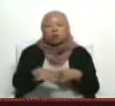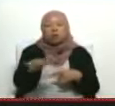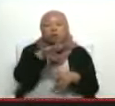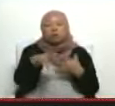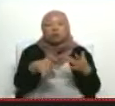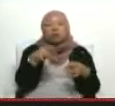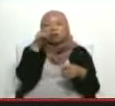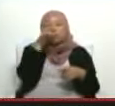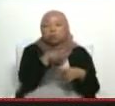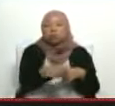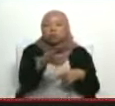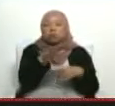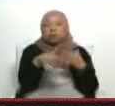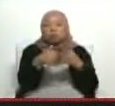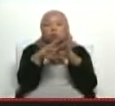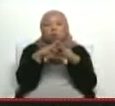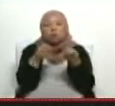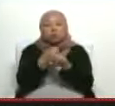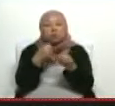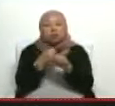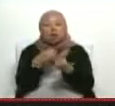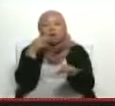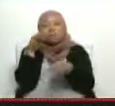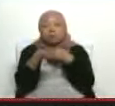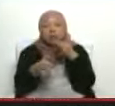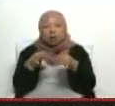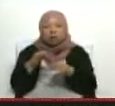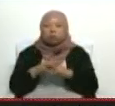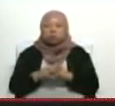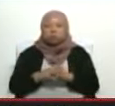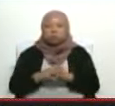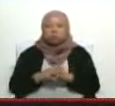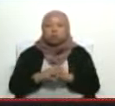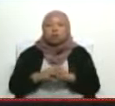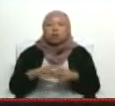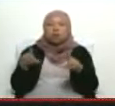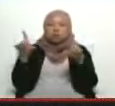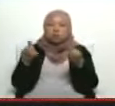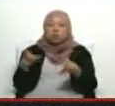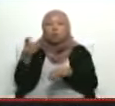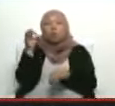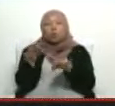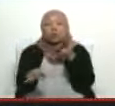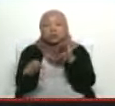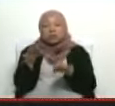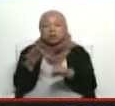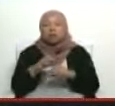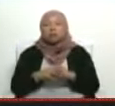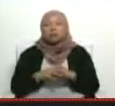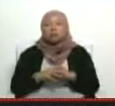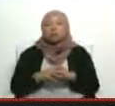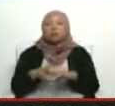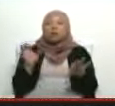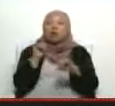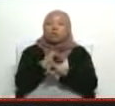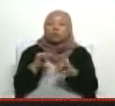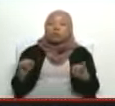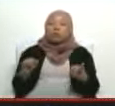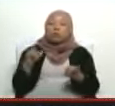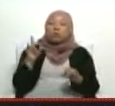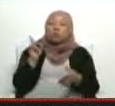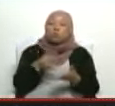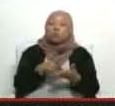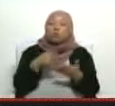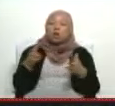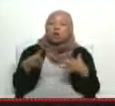están siendo todas, como he explicado, procesadas, judicializadas, para finalmente tener